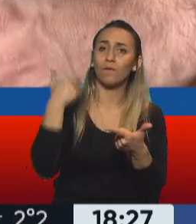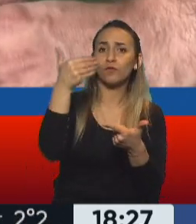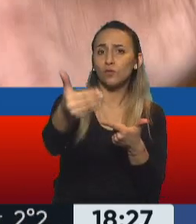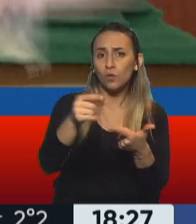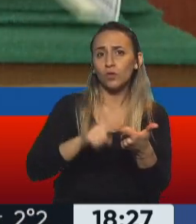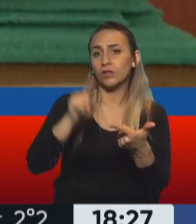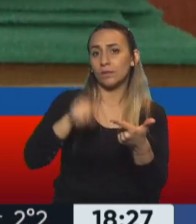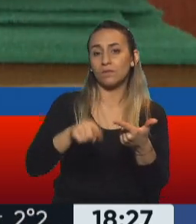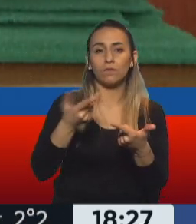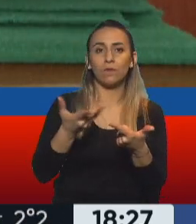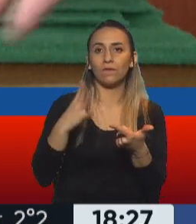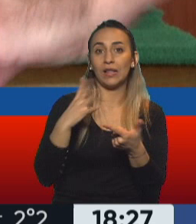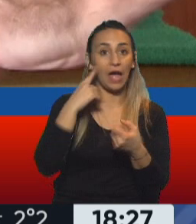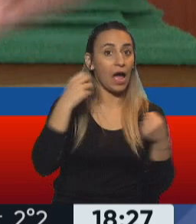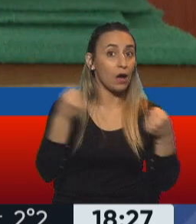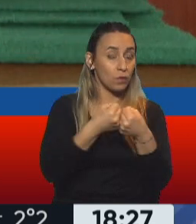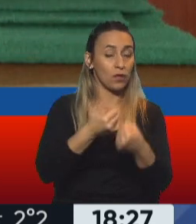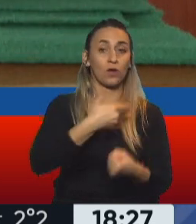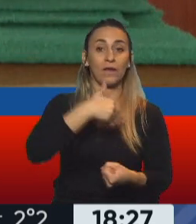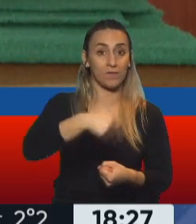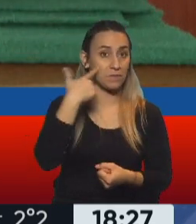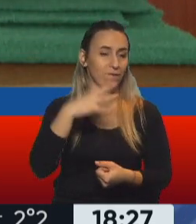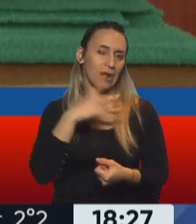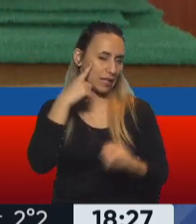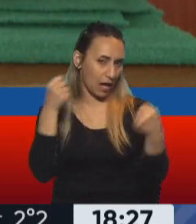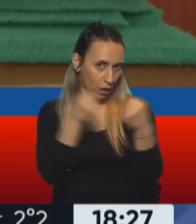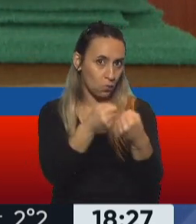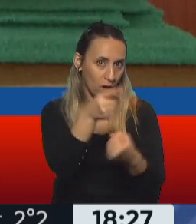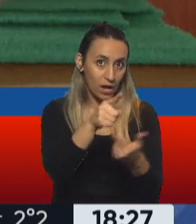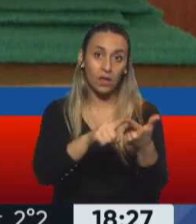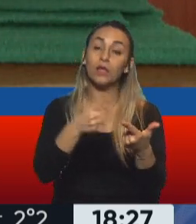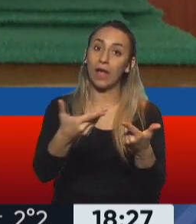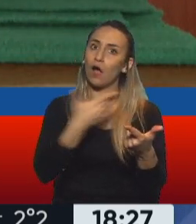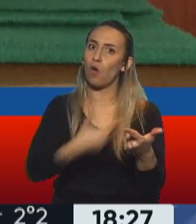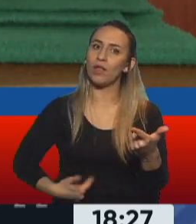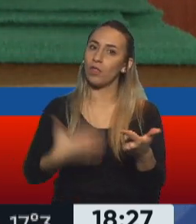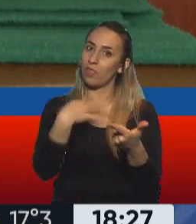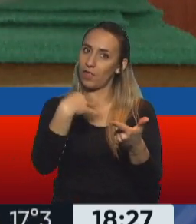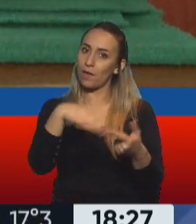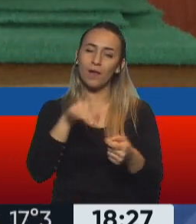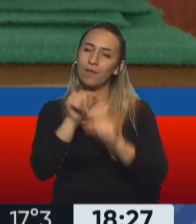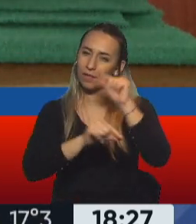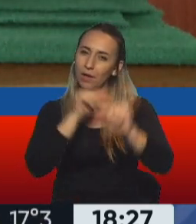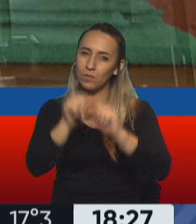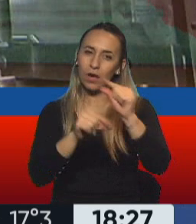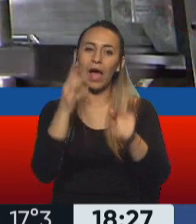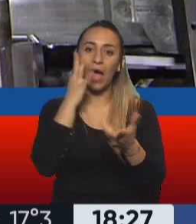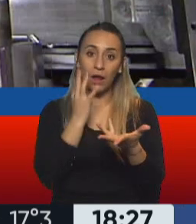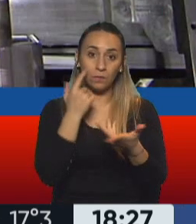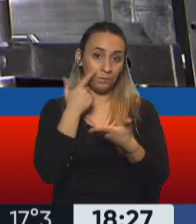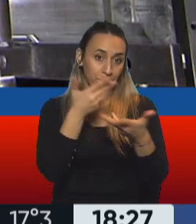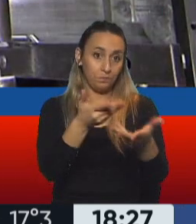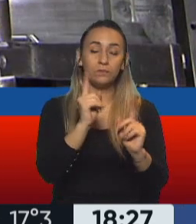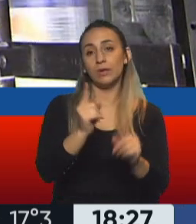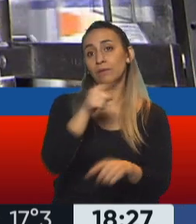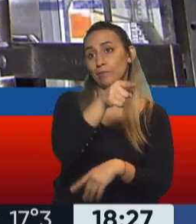llegado a un acuerdo con el Fondo Monetario Internacional. Y bueno, y ahí el gobierno tal vez debería entonces comenzar a dar, digamos, una señal de esas que le